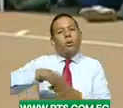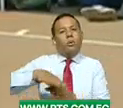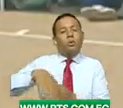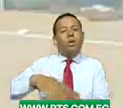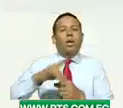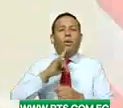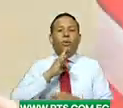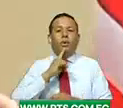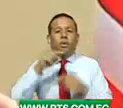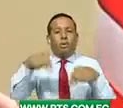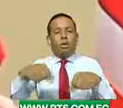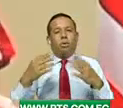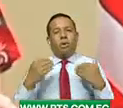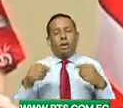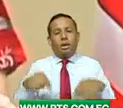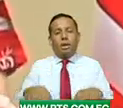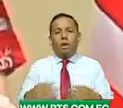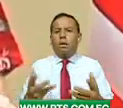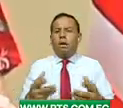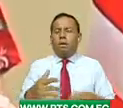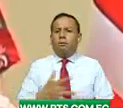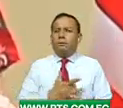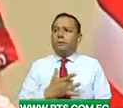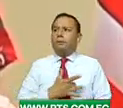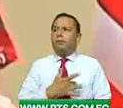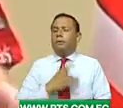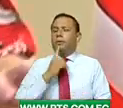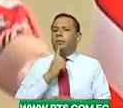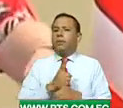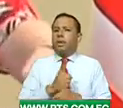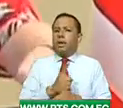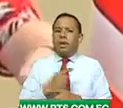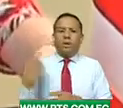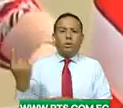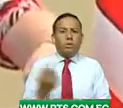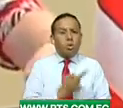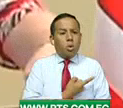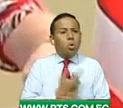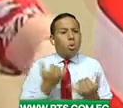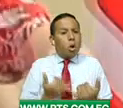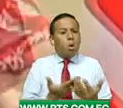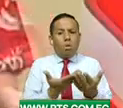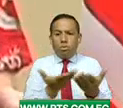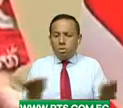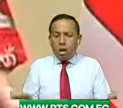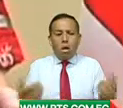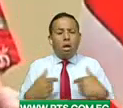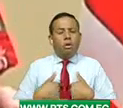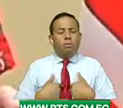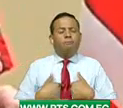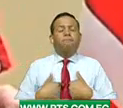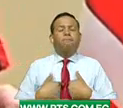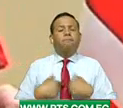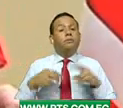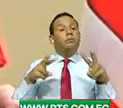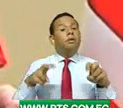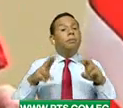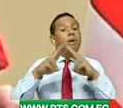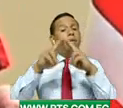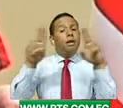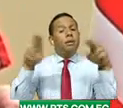¡Qué emoción para celebrar esta época de Navidad con todos nosotros y con todos ustedes! Para mí, la Navidad